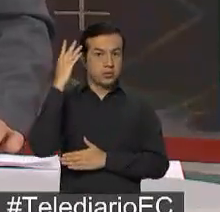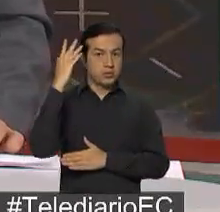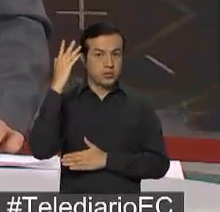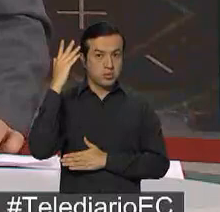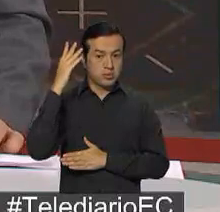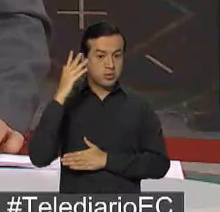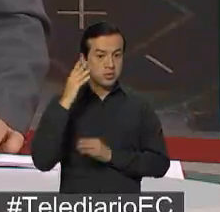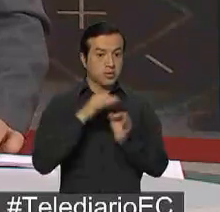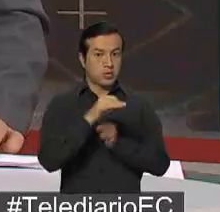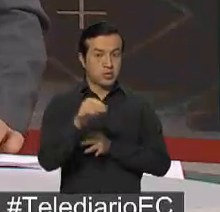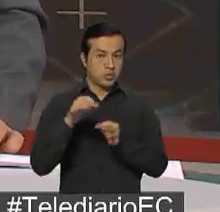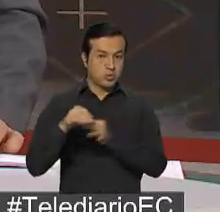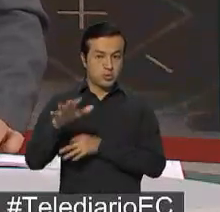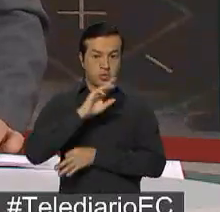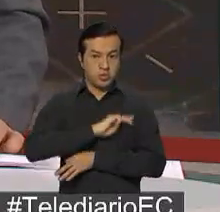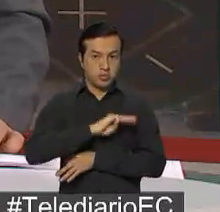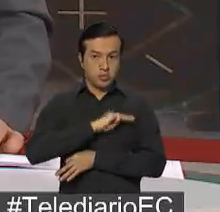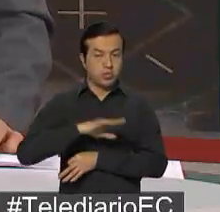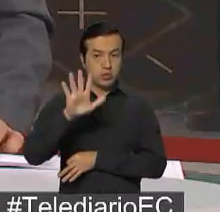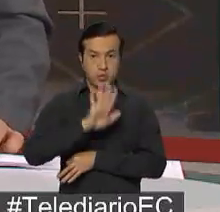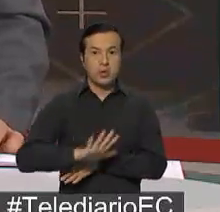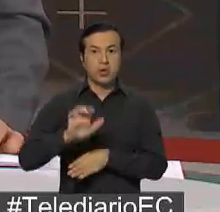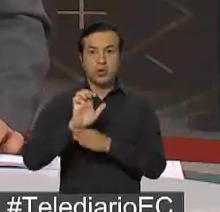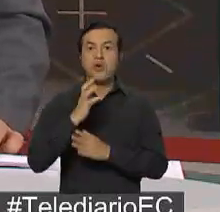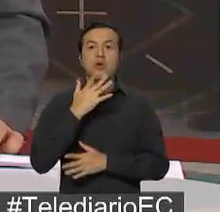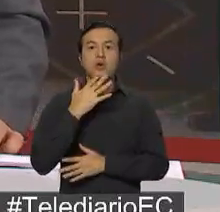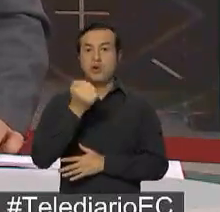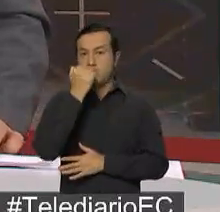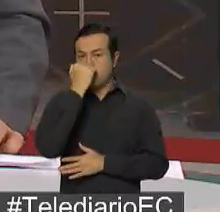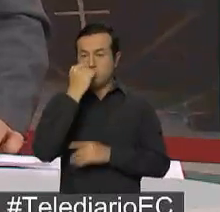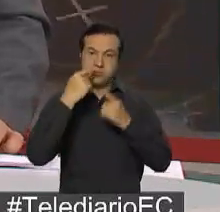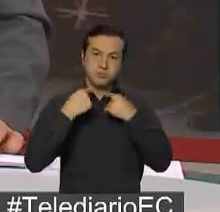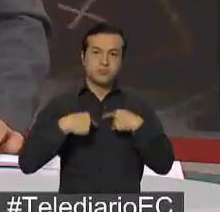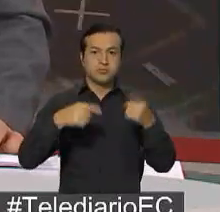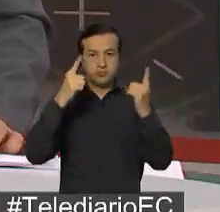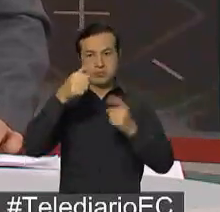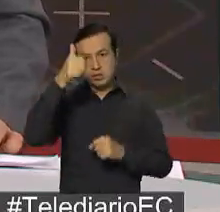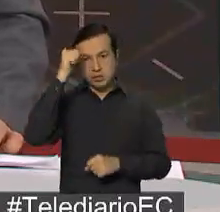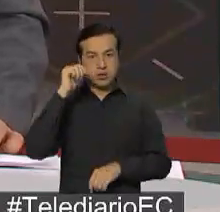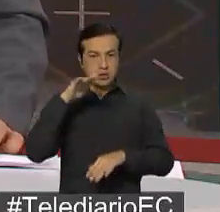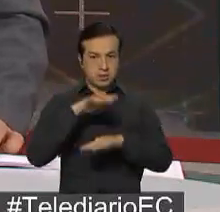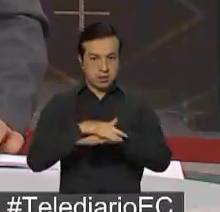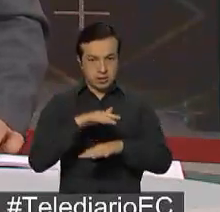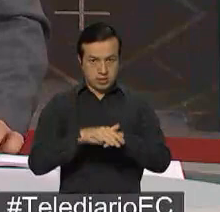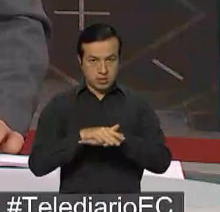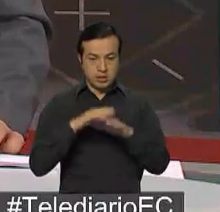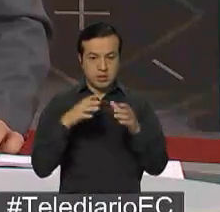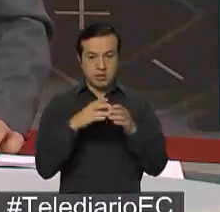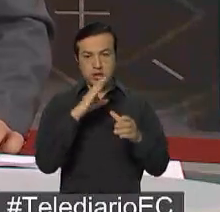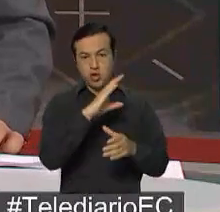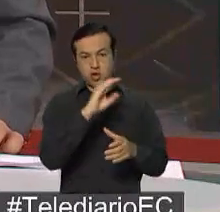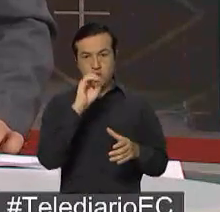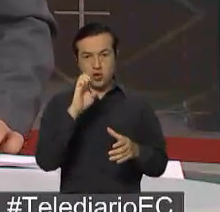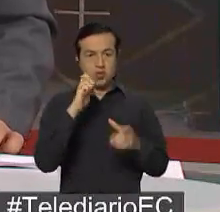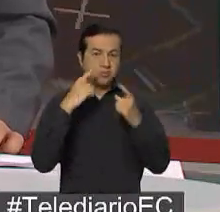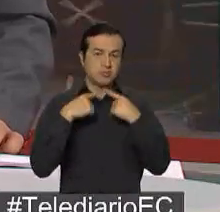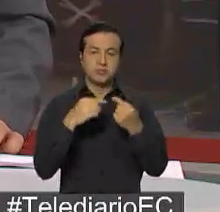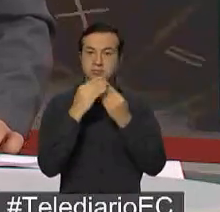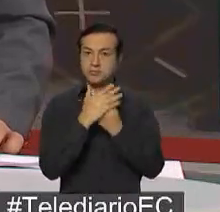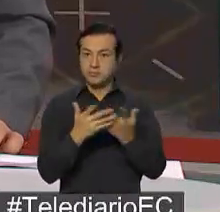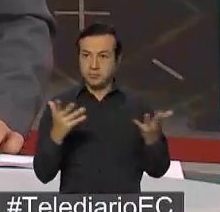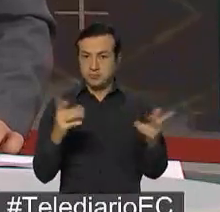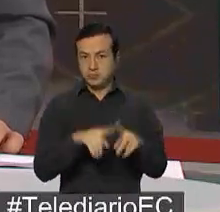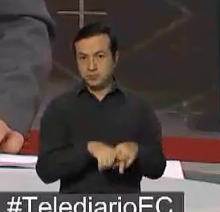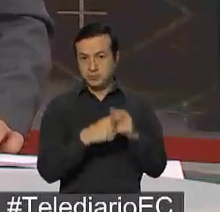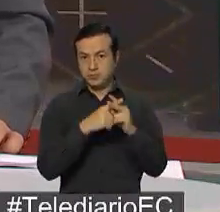decidieron continuar en color rojo según informó la tarde de ayer el servicio nacional de gestión de riesgos al